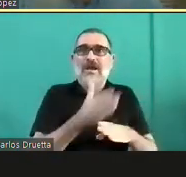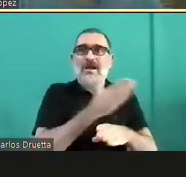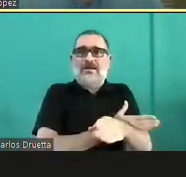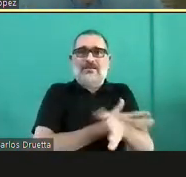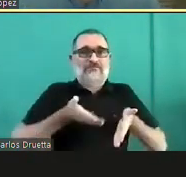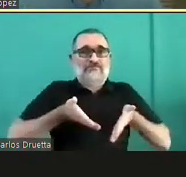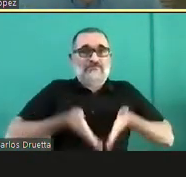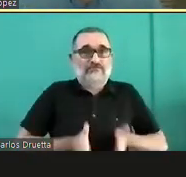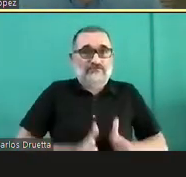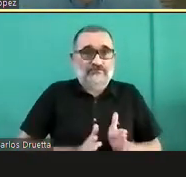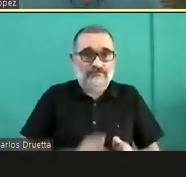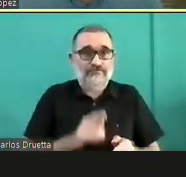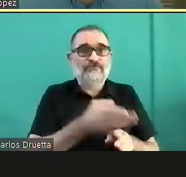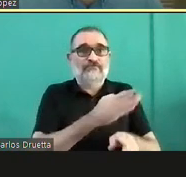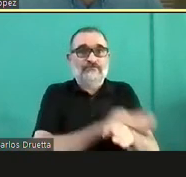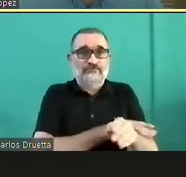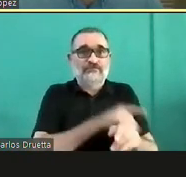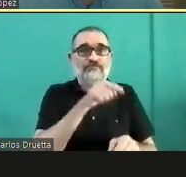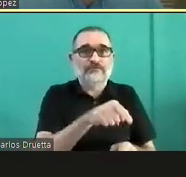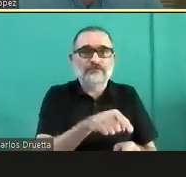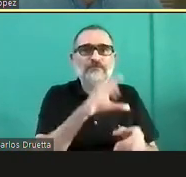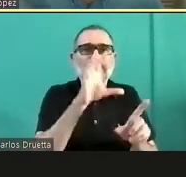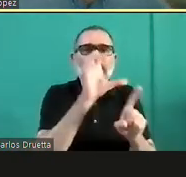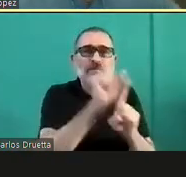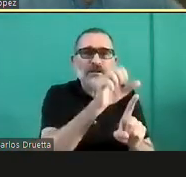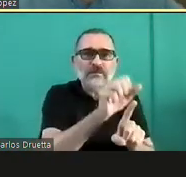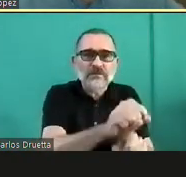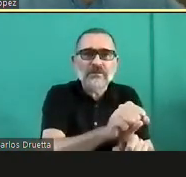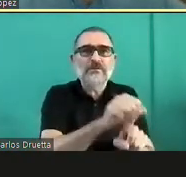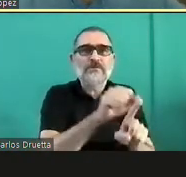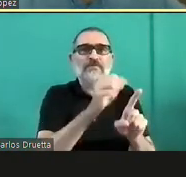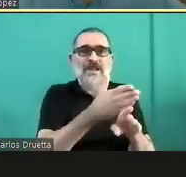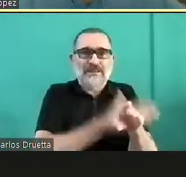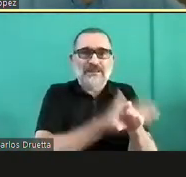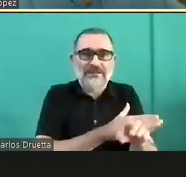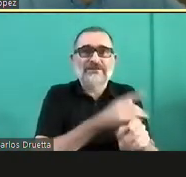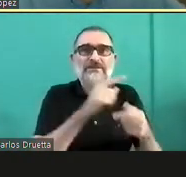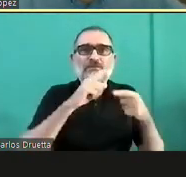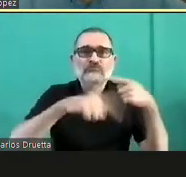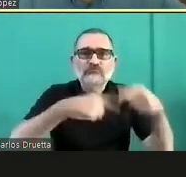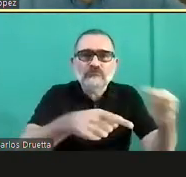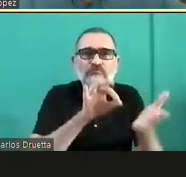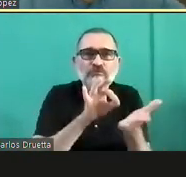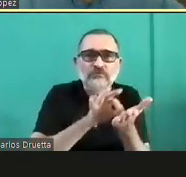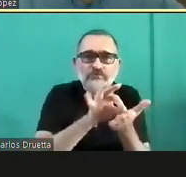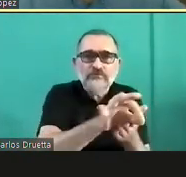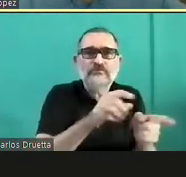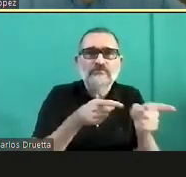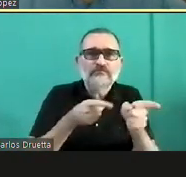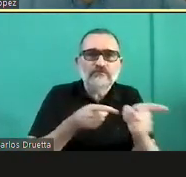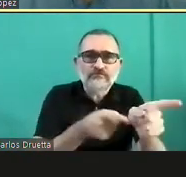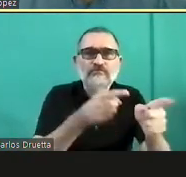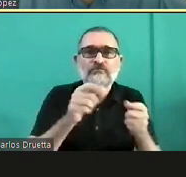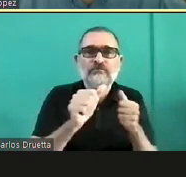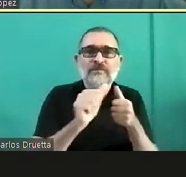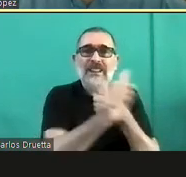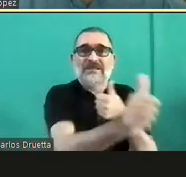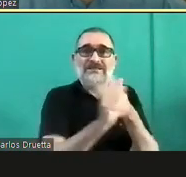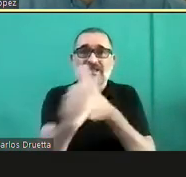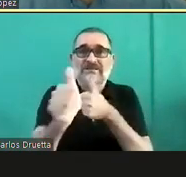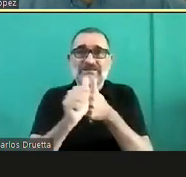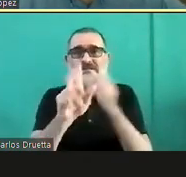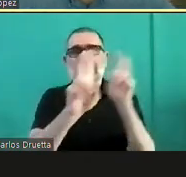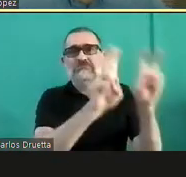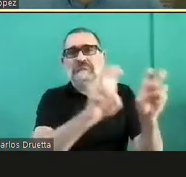estas tres acciones coordinadas pudimos acercar la acción comunitaria brigadas comunitarias que estaban yendo